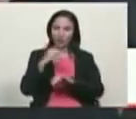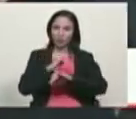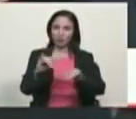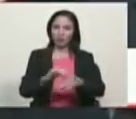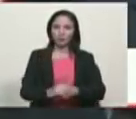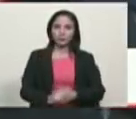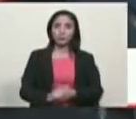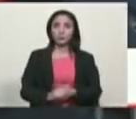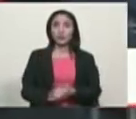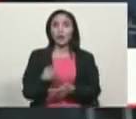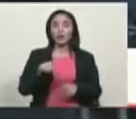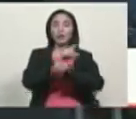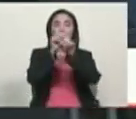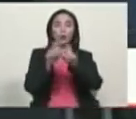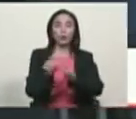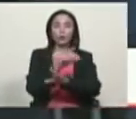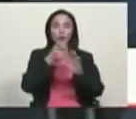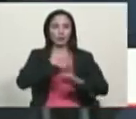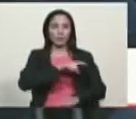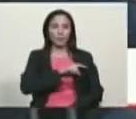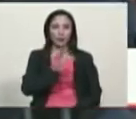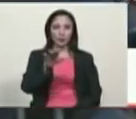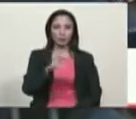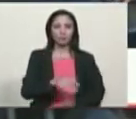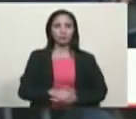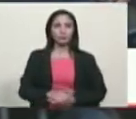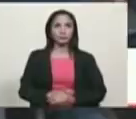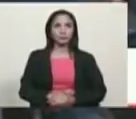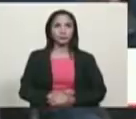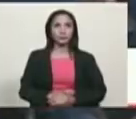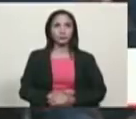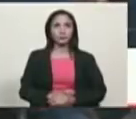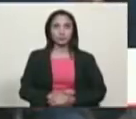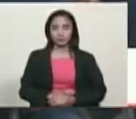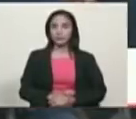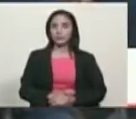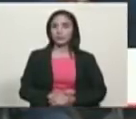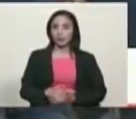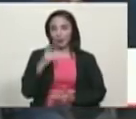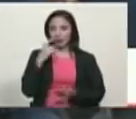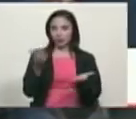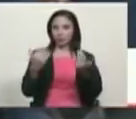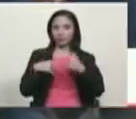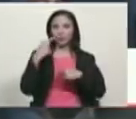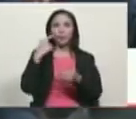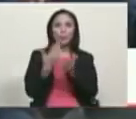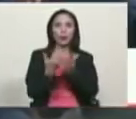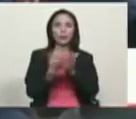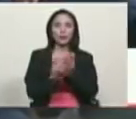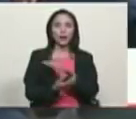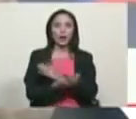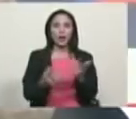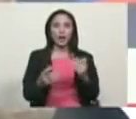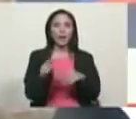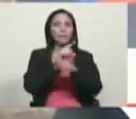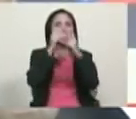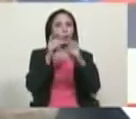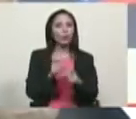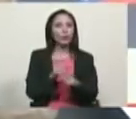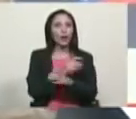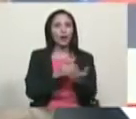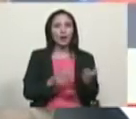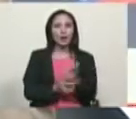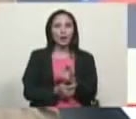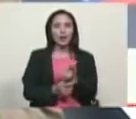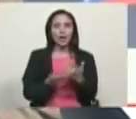Aquí está la encuesta de España. Calientico, está llegando. Vía satélite. Me la está mandando el dueño de